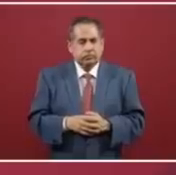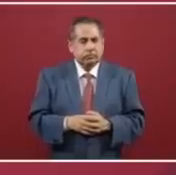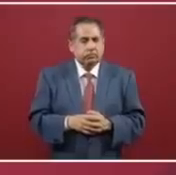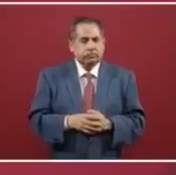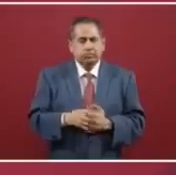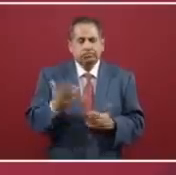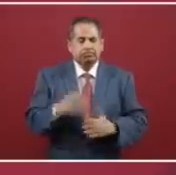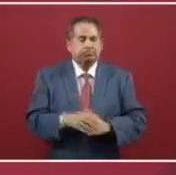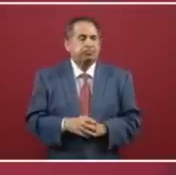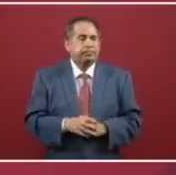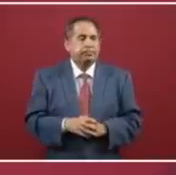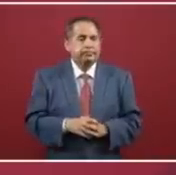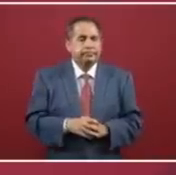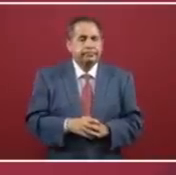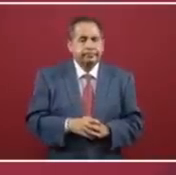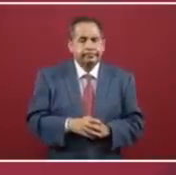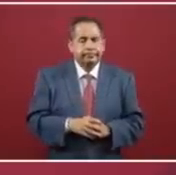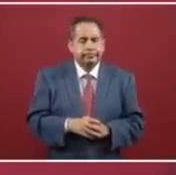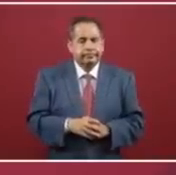sí